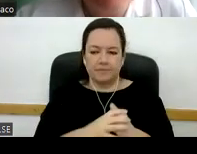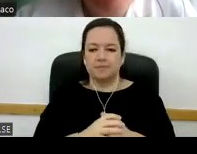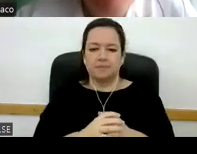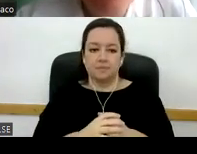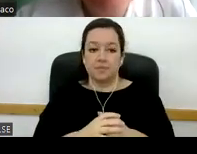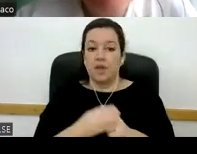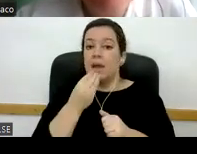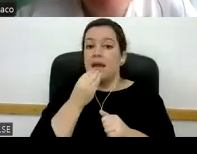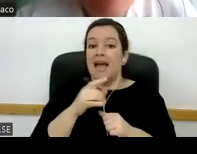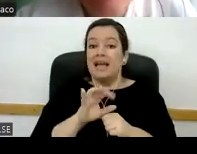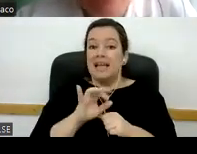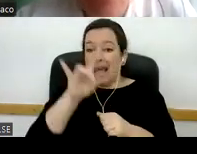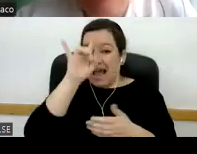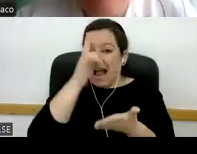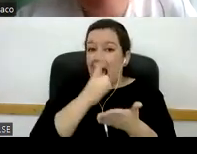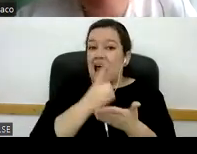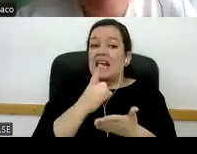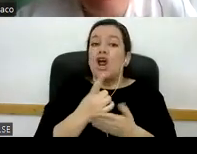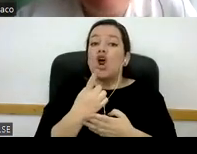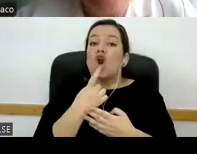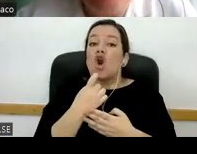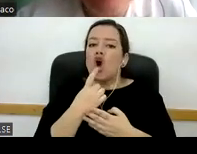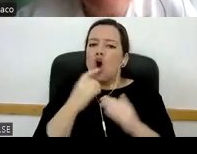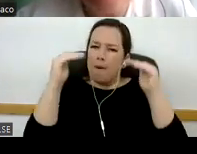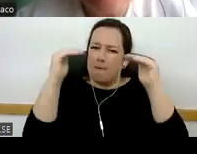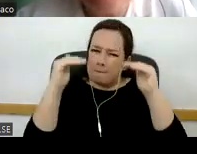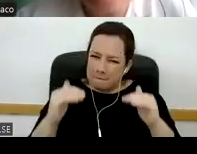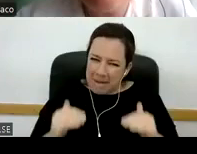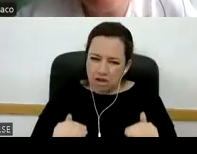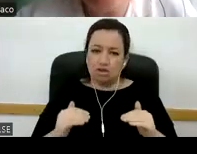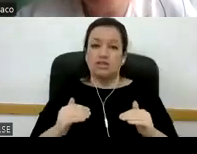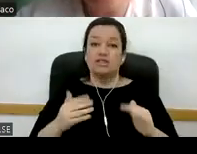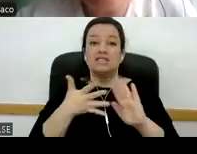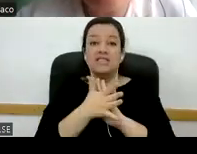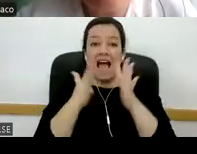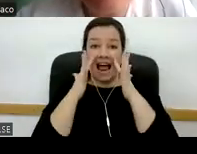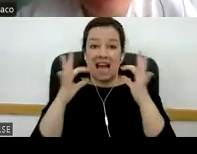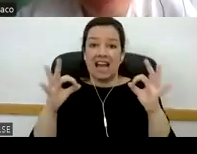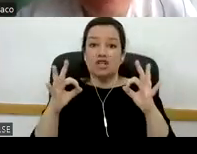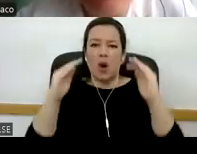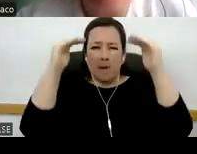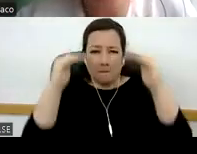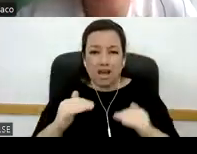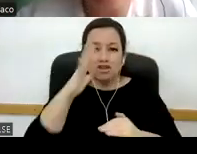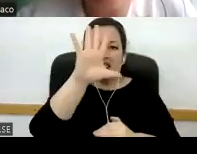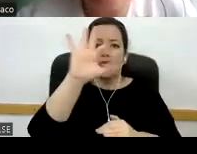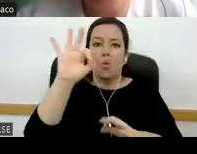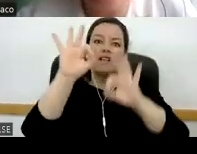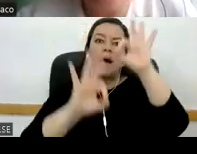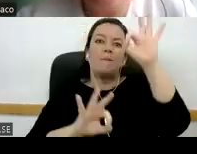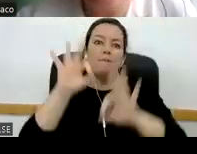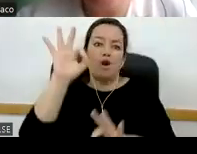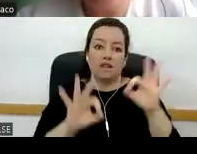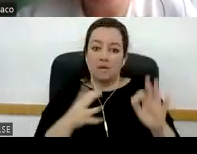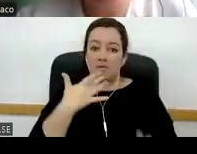Si comemos menos carne roja, conseguiríamos disminuir el riesgo cardiovascular hasta en un 50%. En ese sentido,